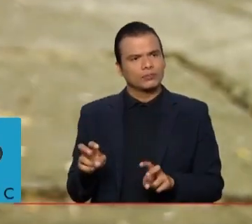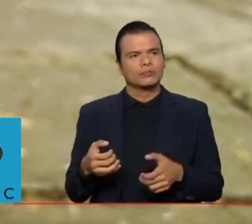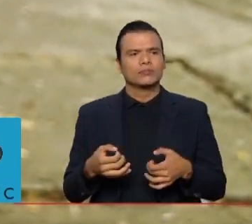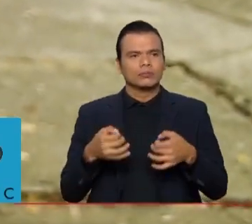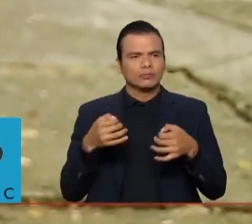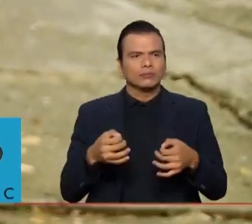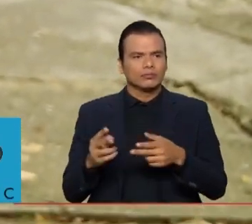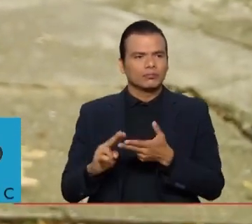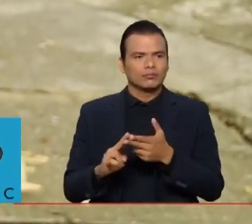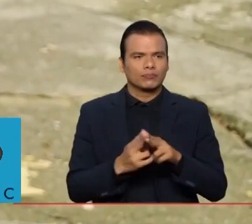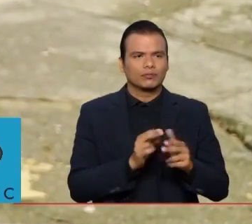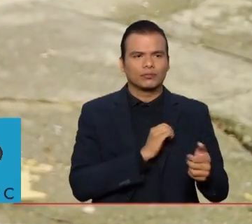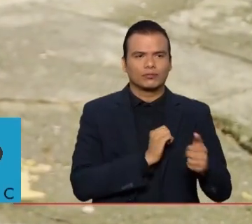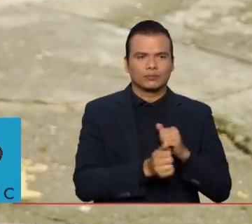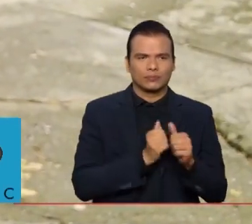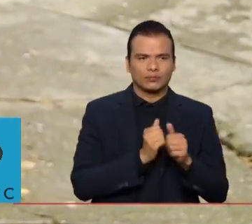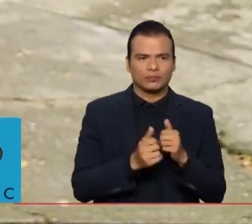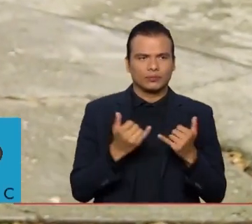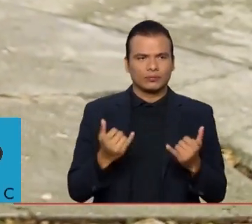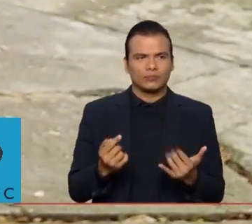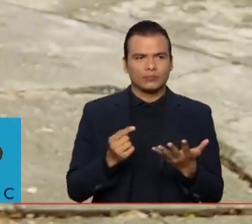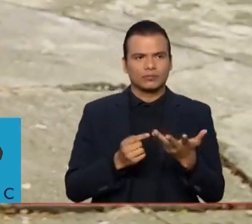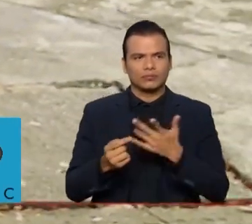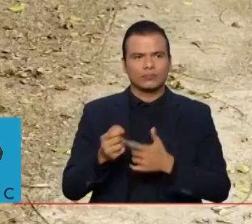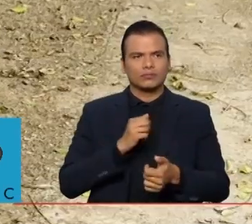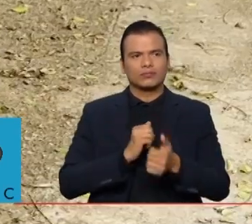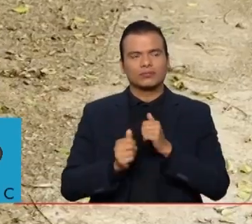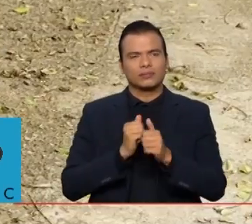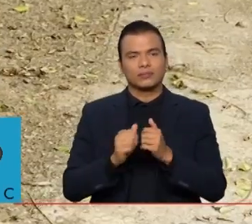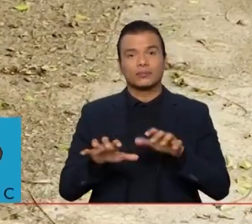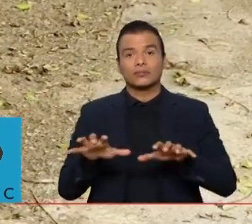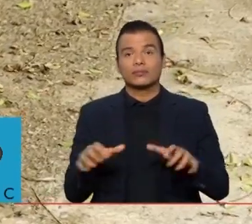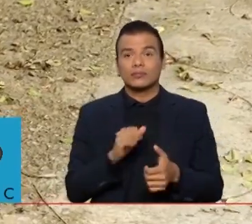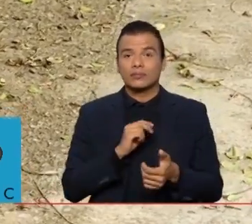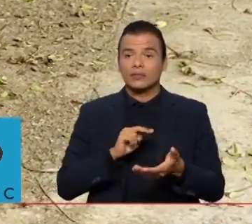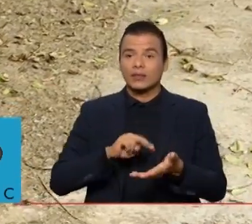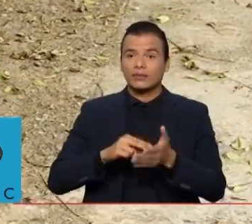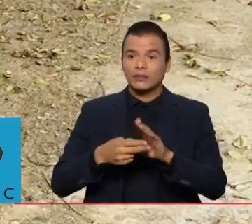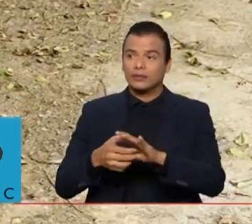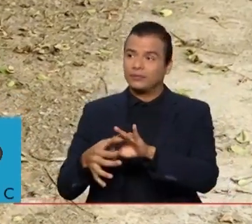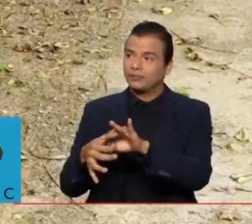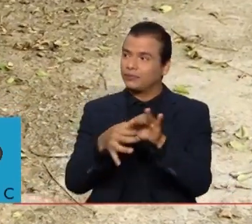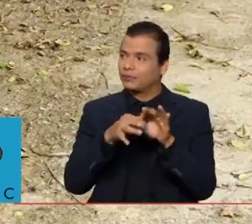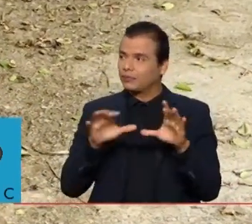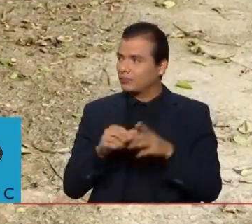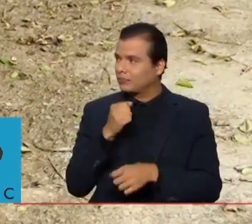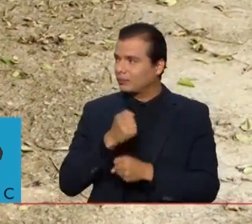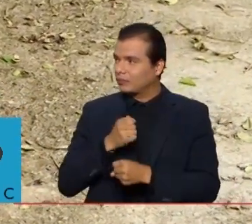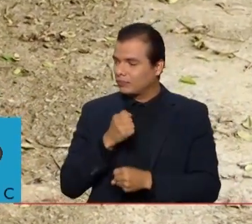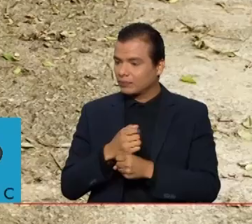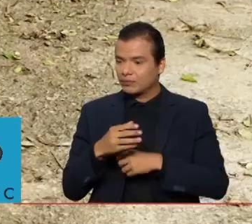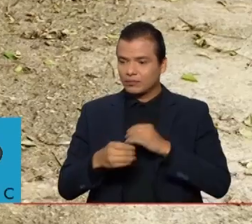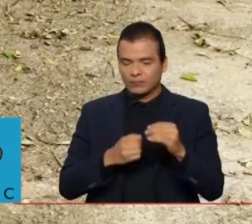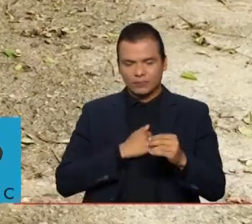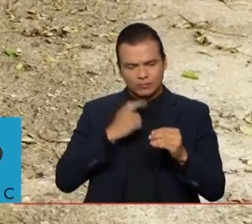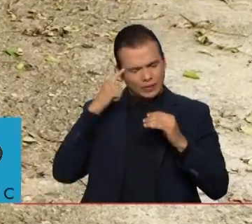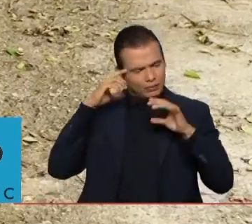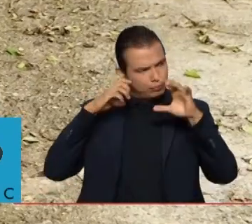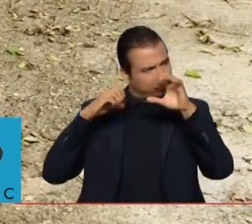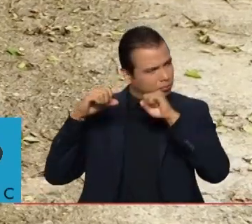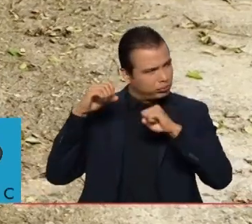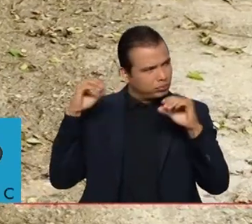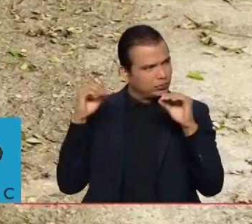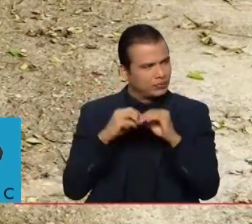deportivo. Participar en actividades deportivas implica aprender a trabajar en equipo, mejorar habilidades mentales y crear un ambiente